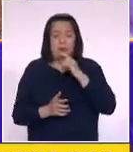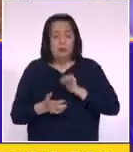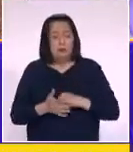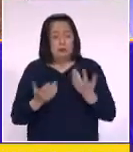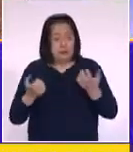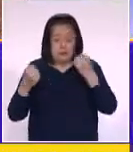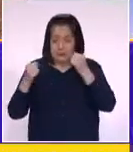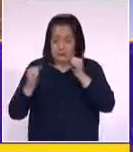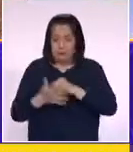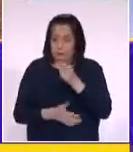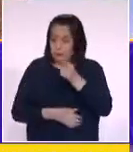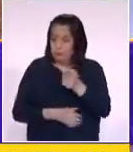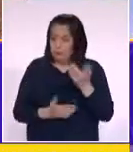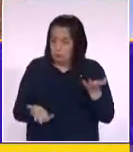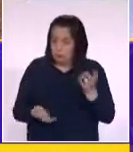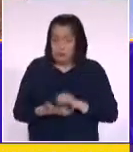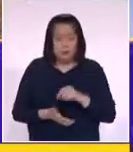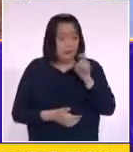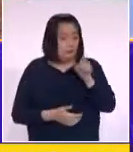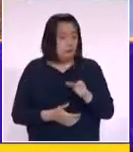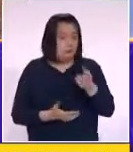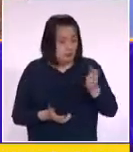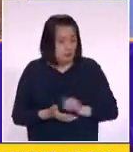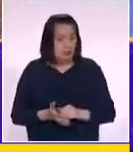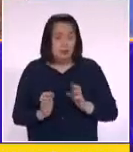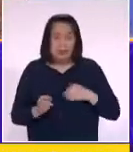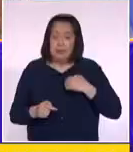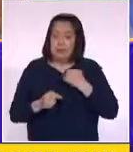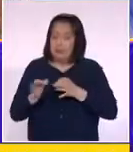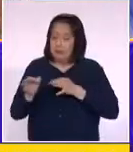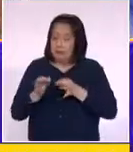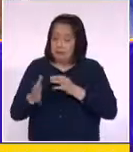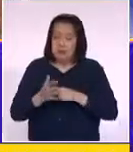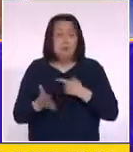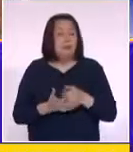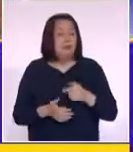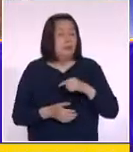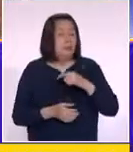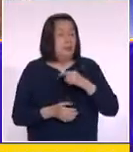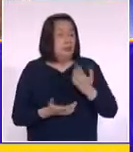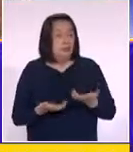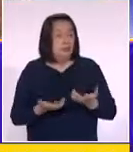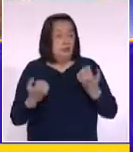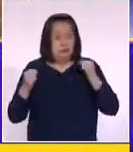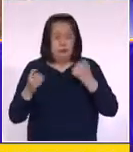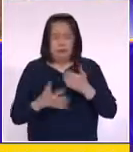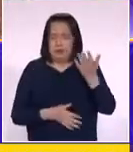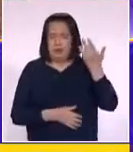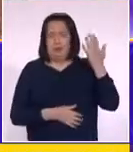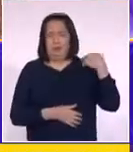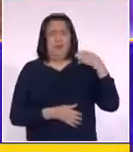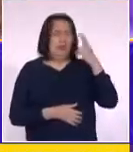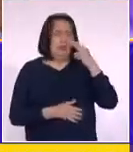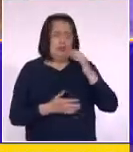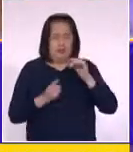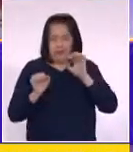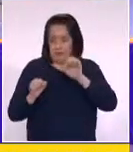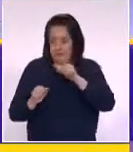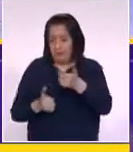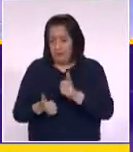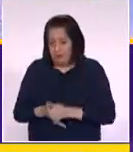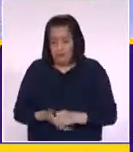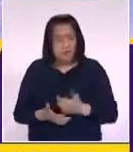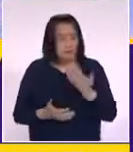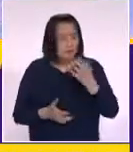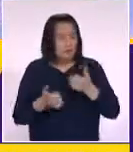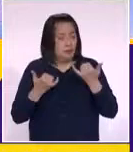el deporte. Tú eres una persona además que narra los deportes como antes hubiera sido muy raro ver. ¿Cómo estás? Así es, Fátima, ¿cómo